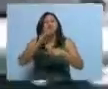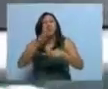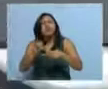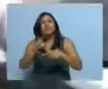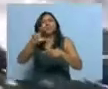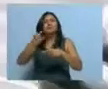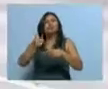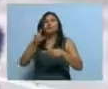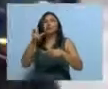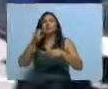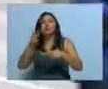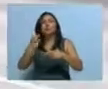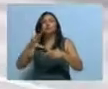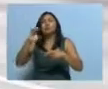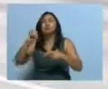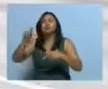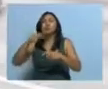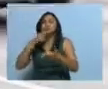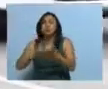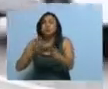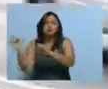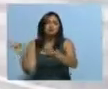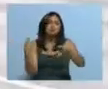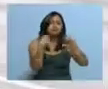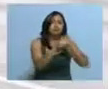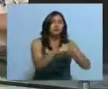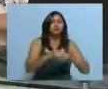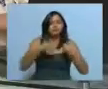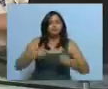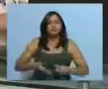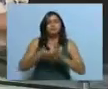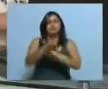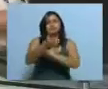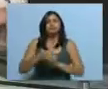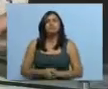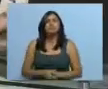www.cremil.gov.co. En Bogotá, yo soy Yair Díaz. Gracias, Yair.